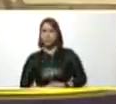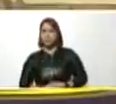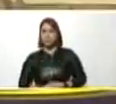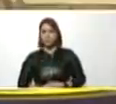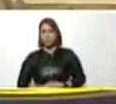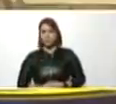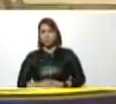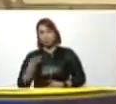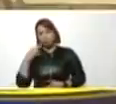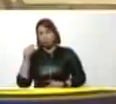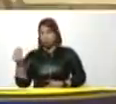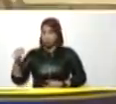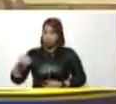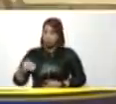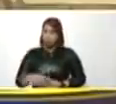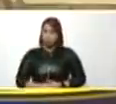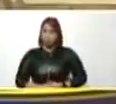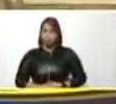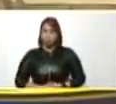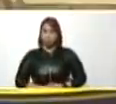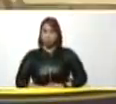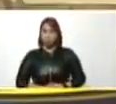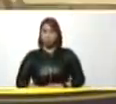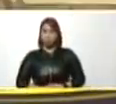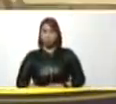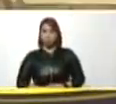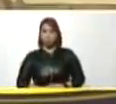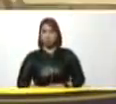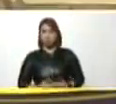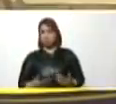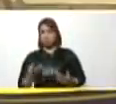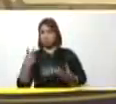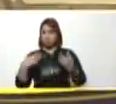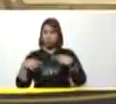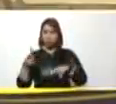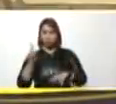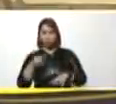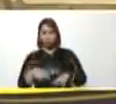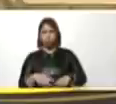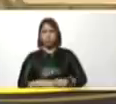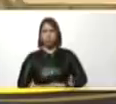o por agregación o drenado indirecto también se da el caso.